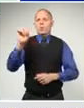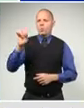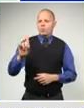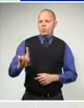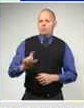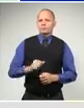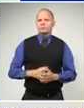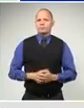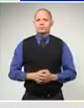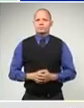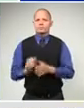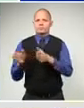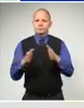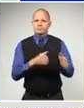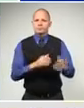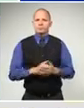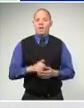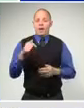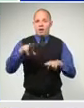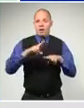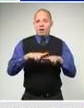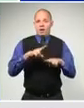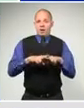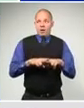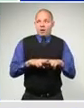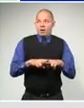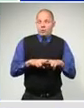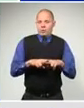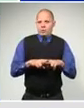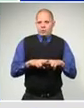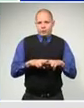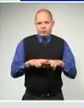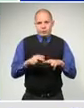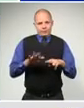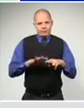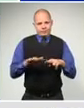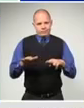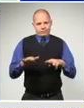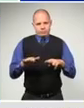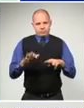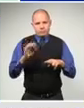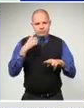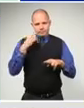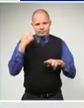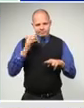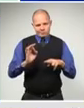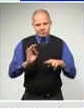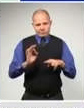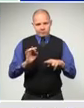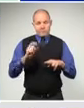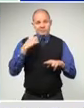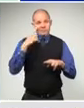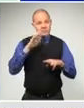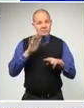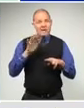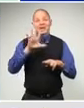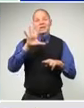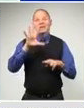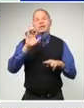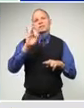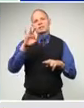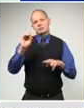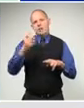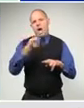La Habana, que no se logra una reducción 570 casos autóctonos